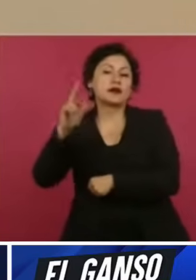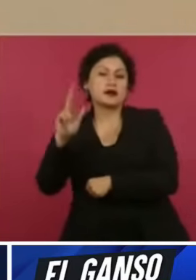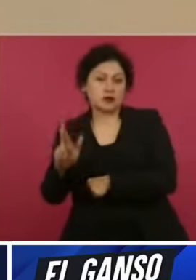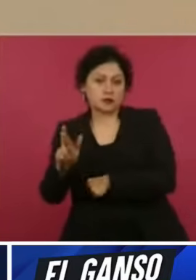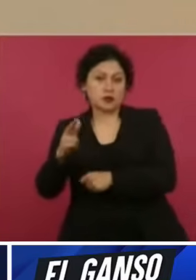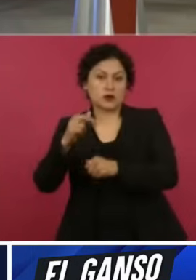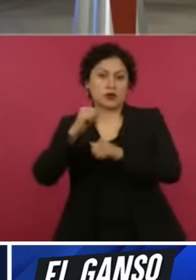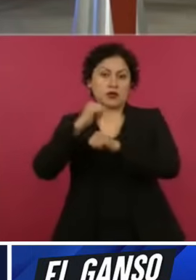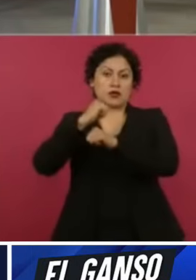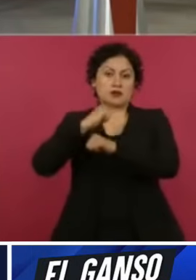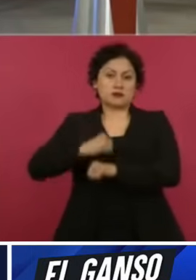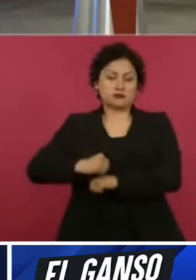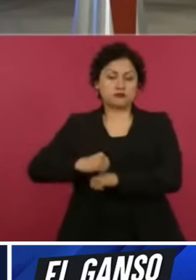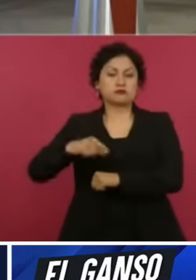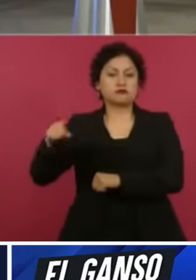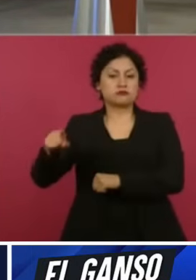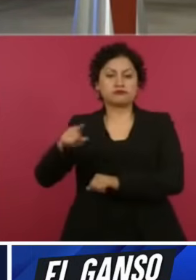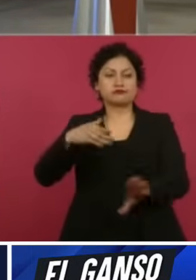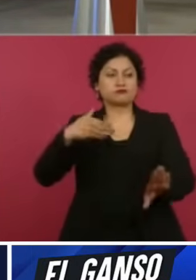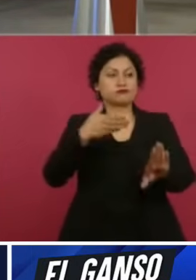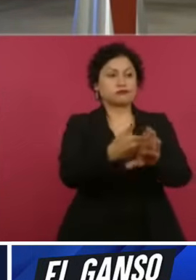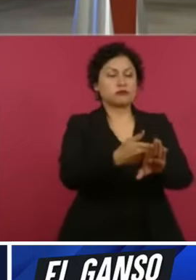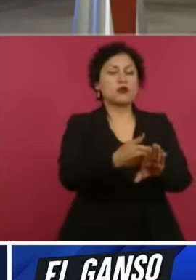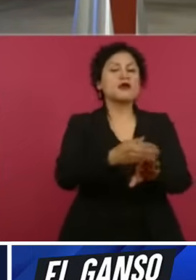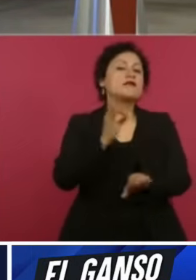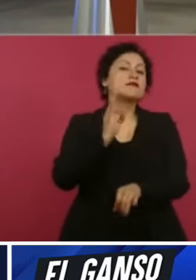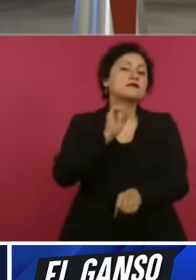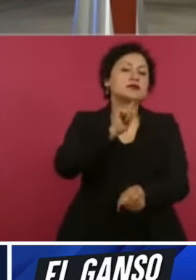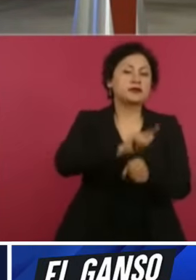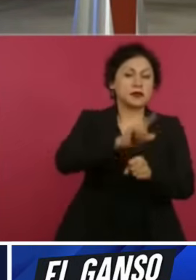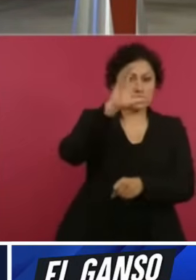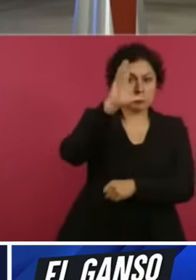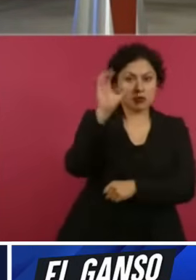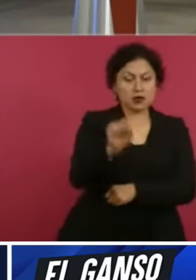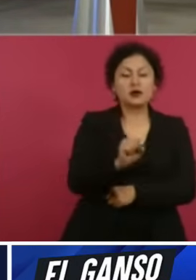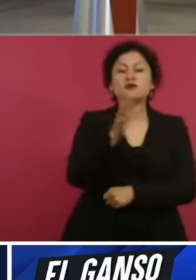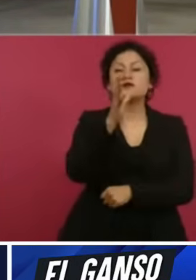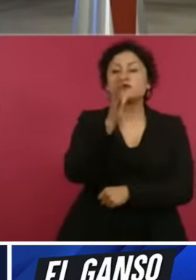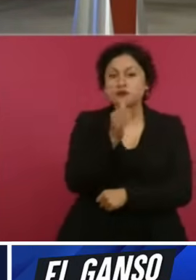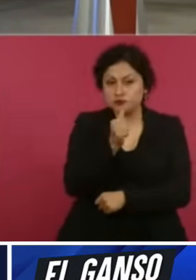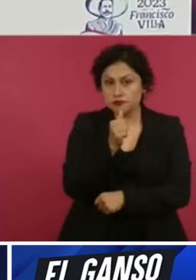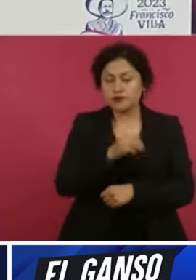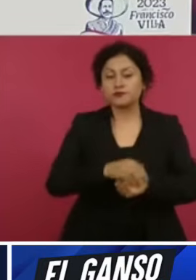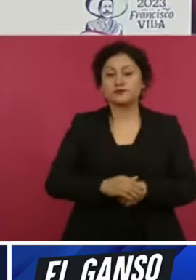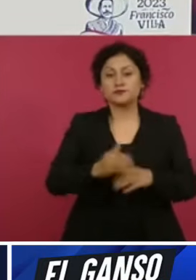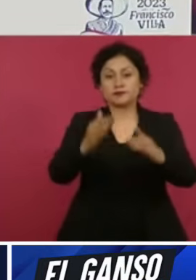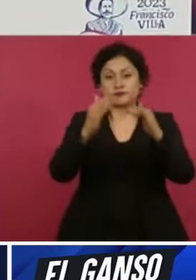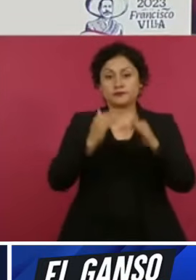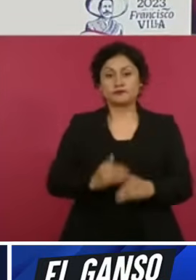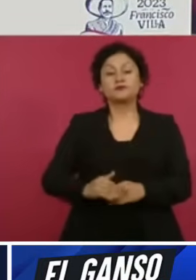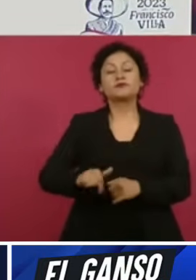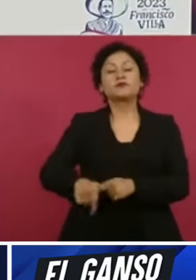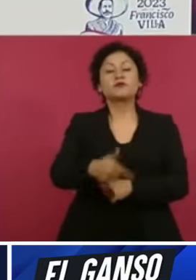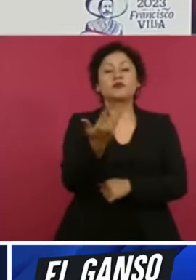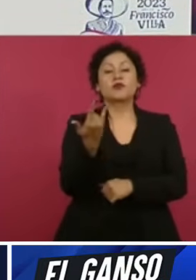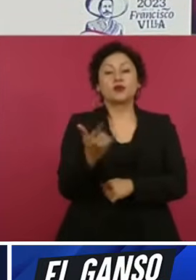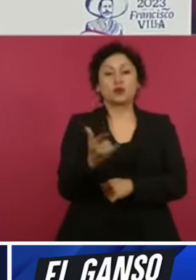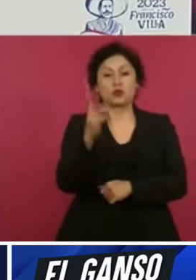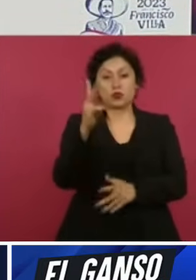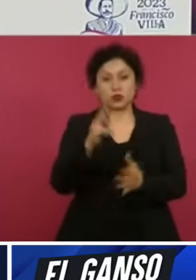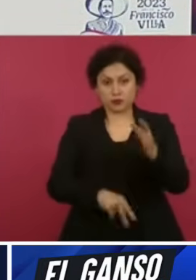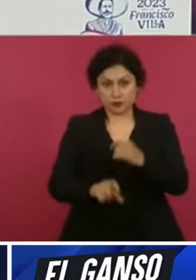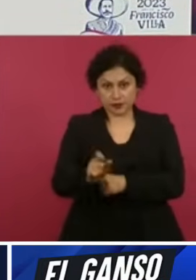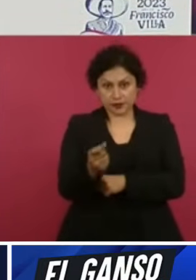penalmente en contra del fiscal de Morelos posteriormente en el 12 de julio de 2023